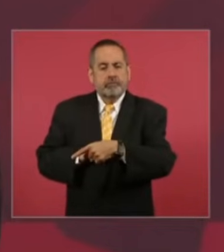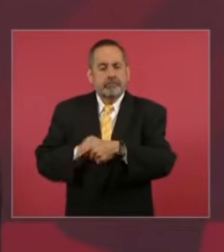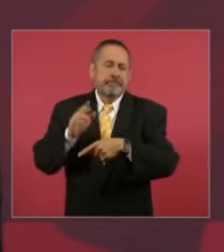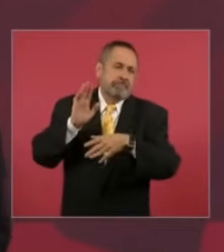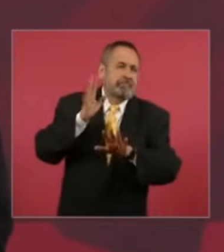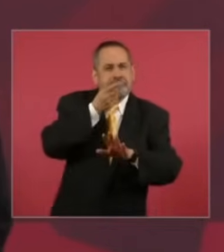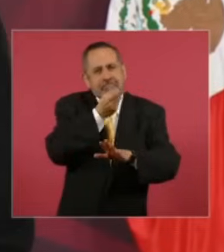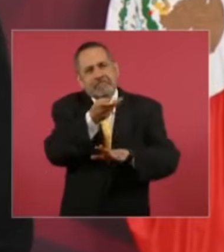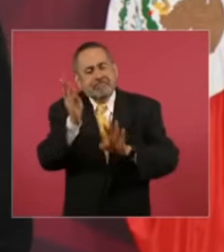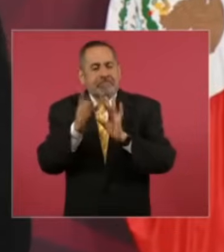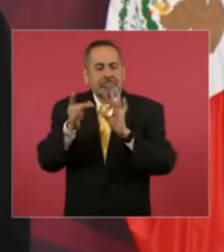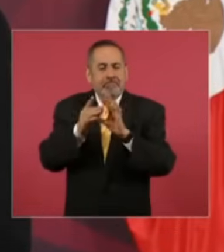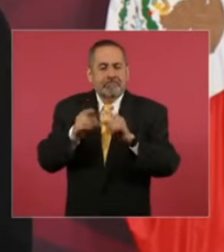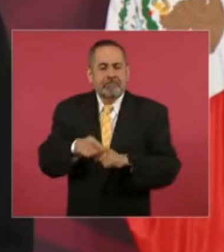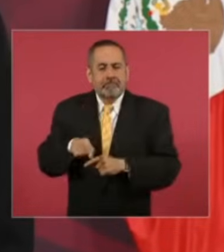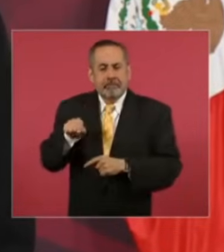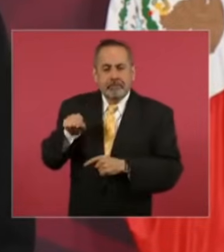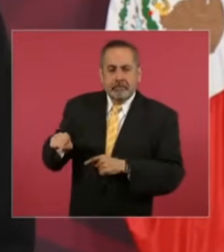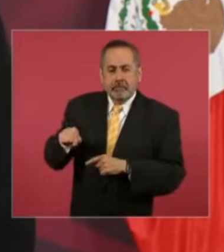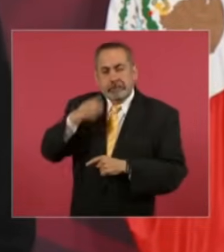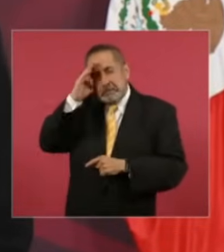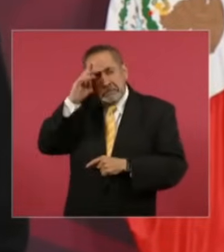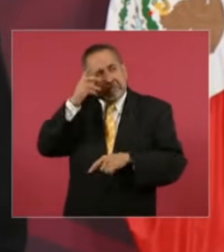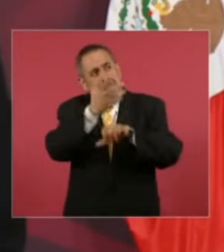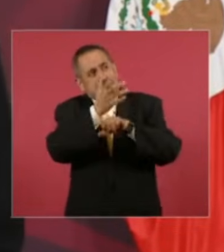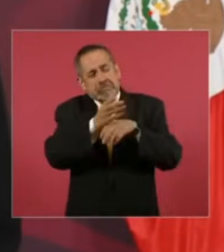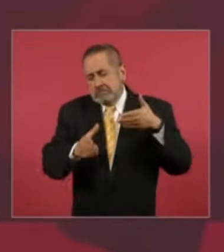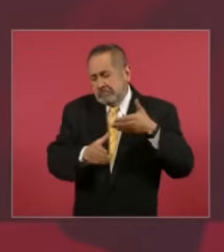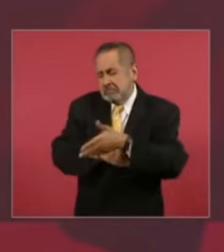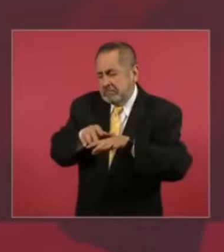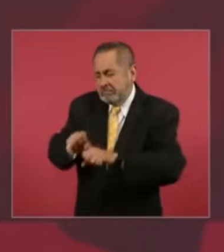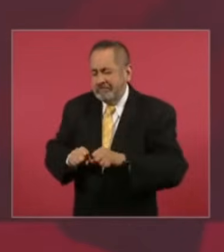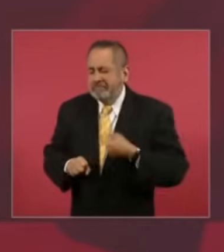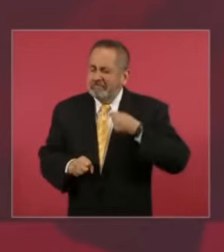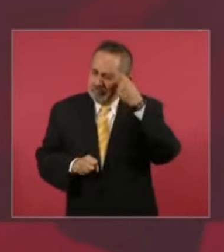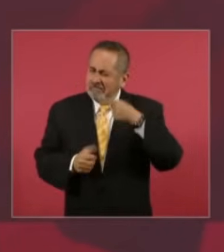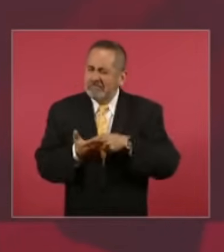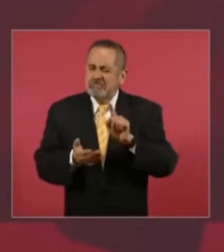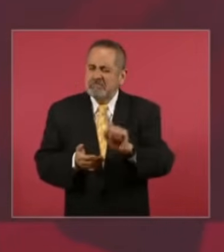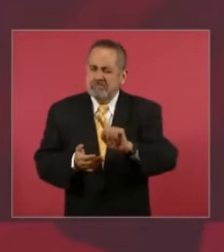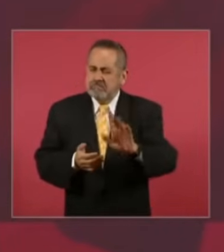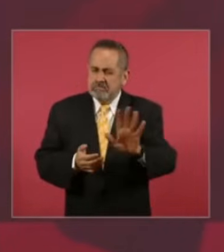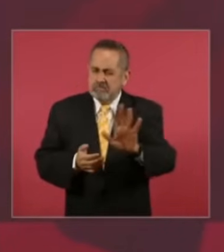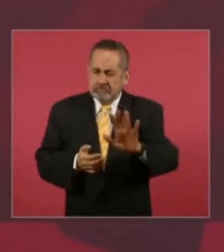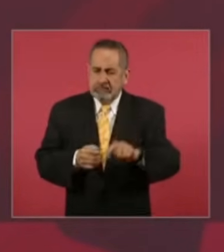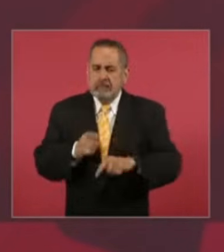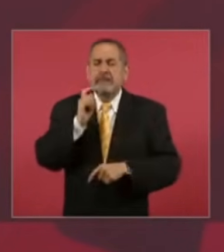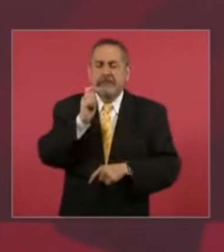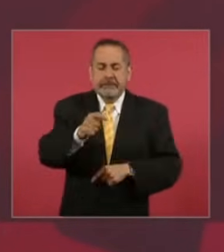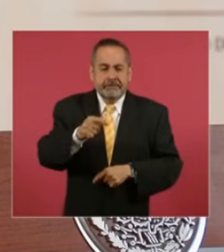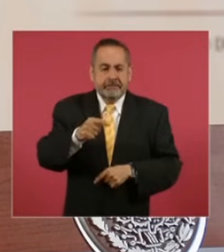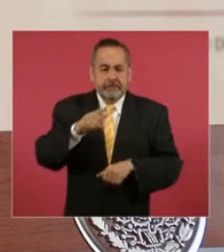dicen algunos, de una intervención estadounidense. Yo digo no. Lo que estaba